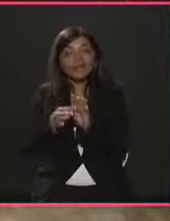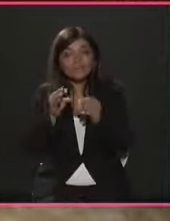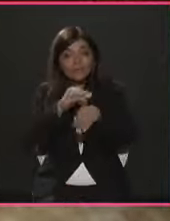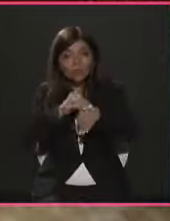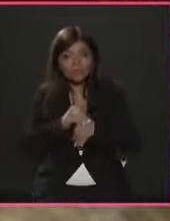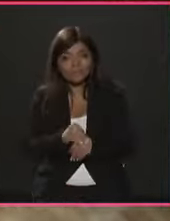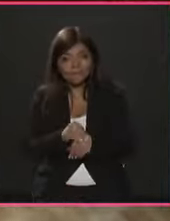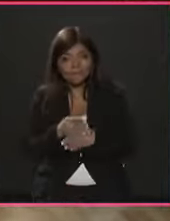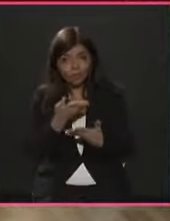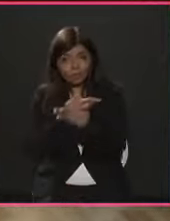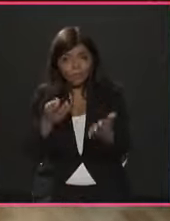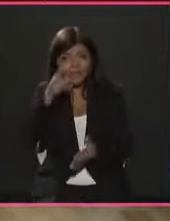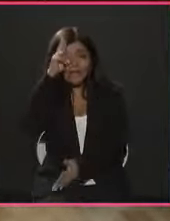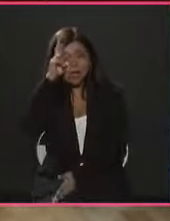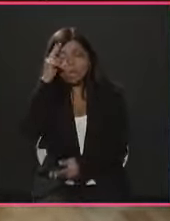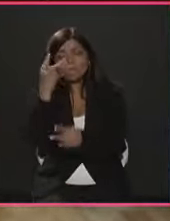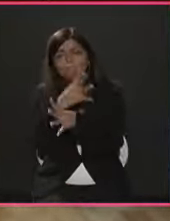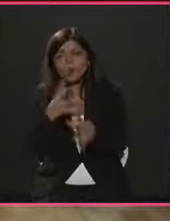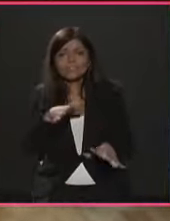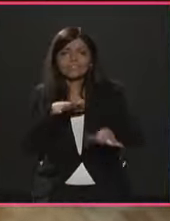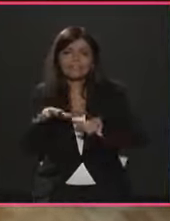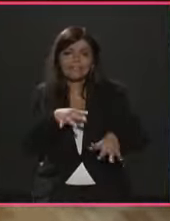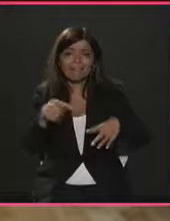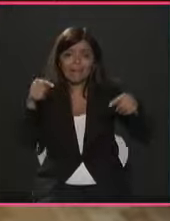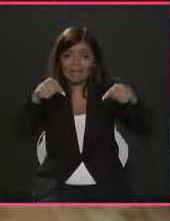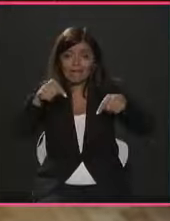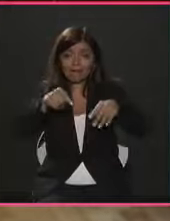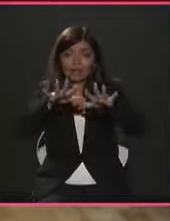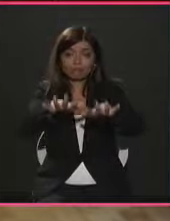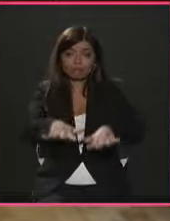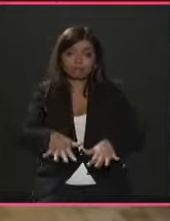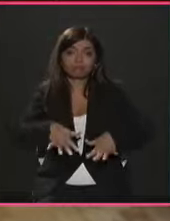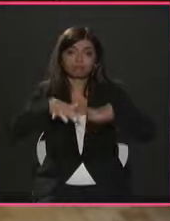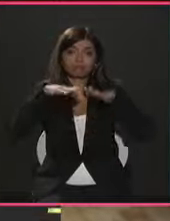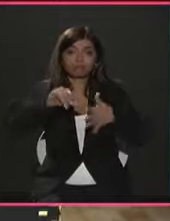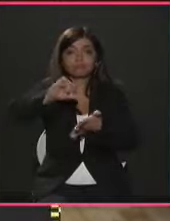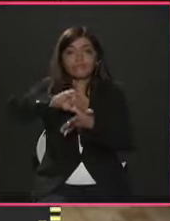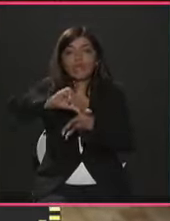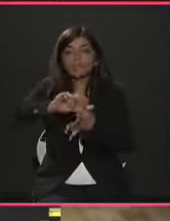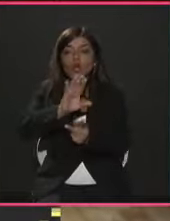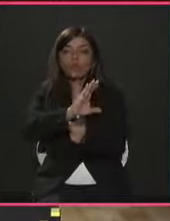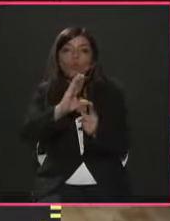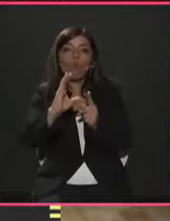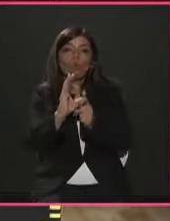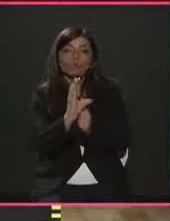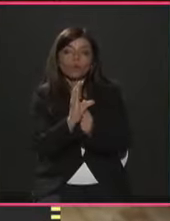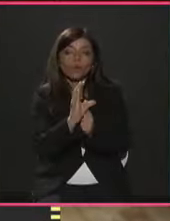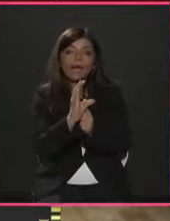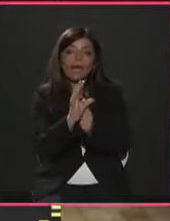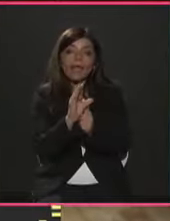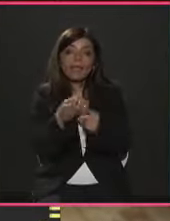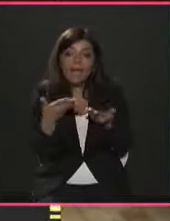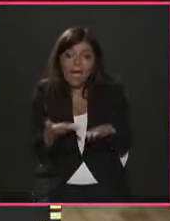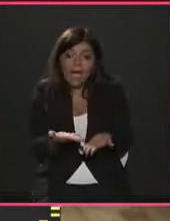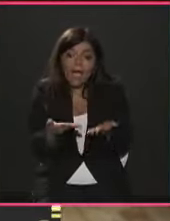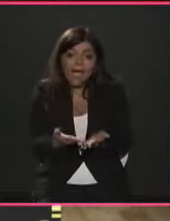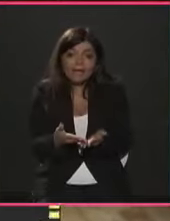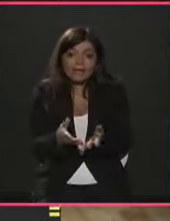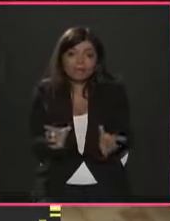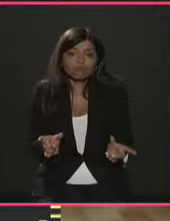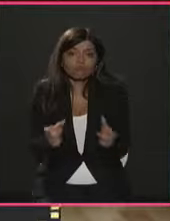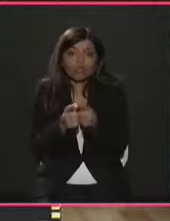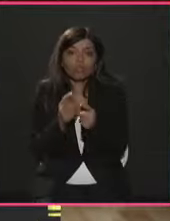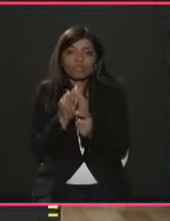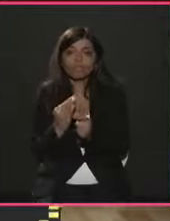recordarles que hay un montón de actividades acá en el seina el centro cultural que es eh el epicentro de congreso